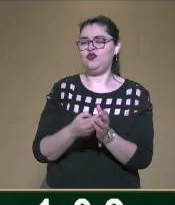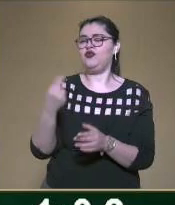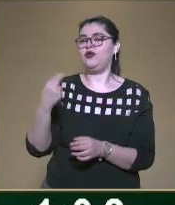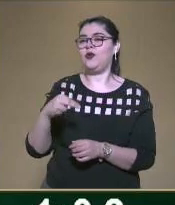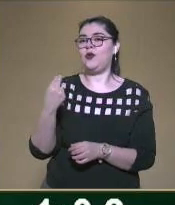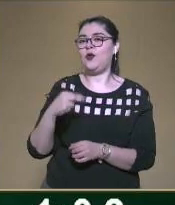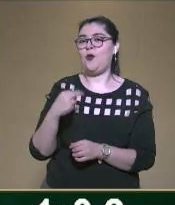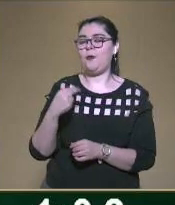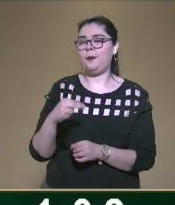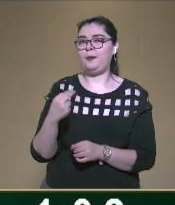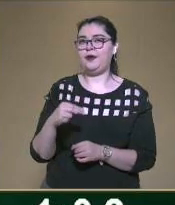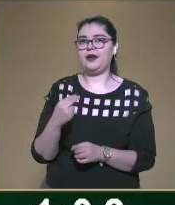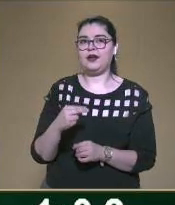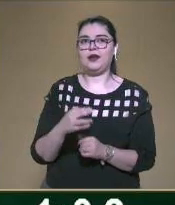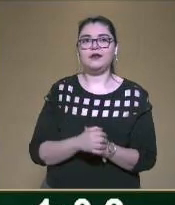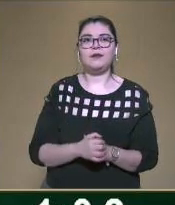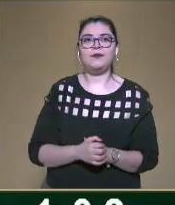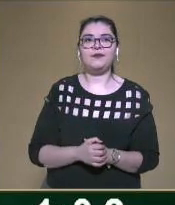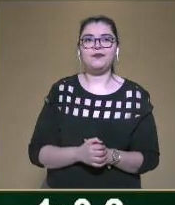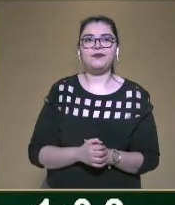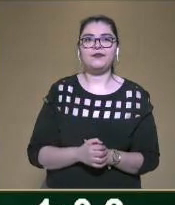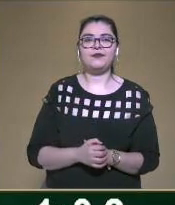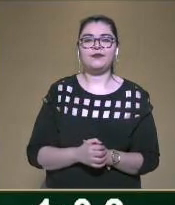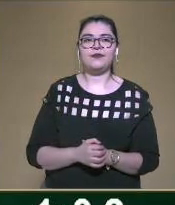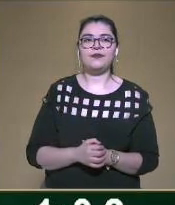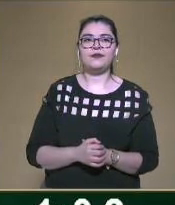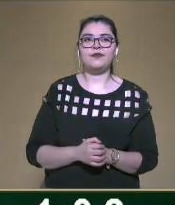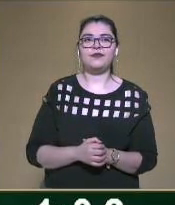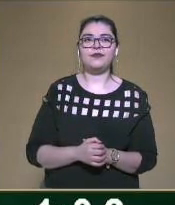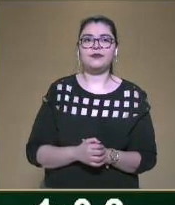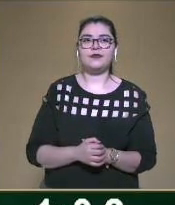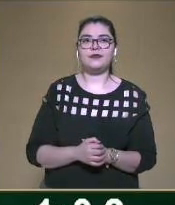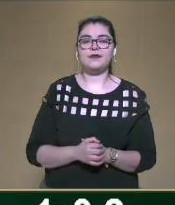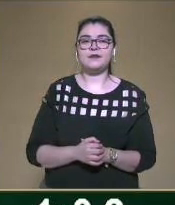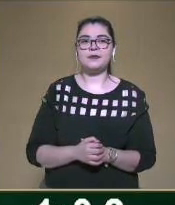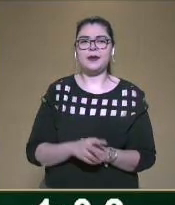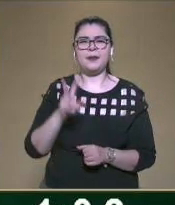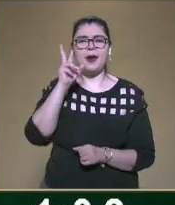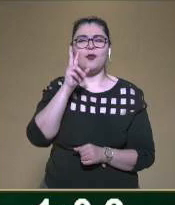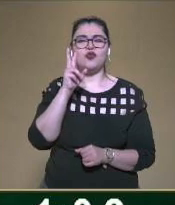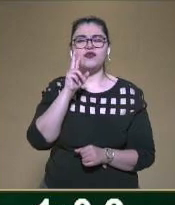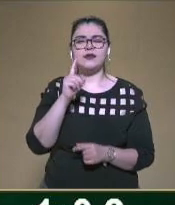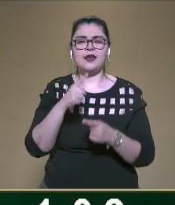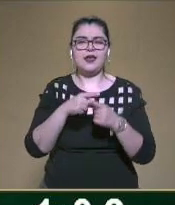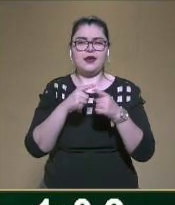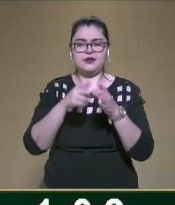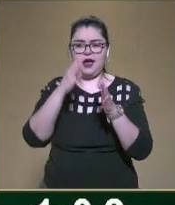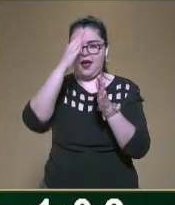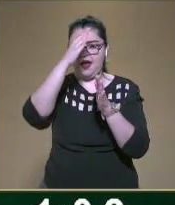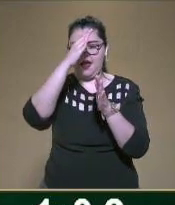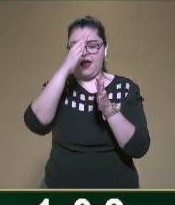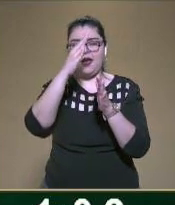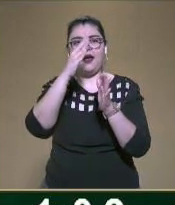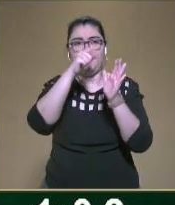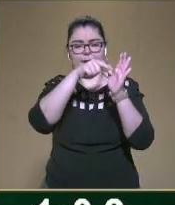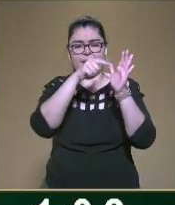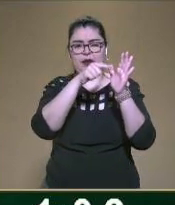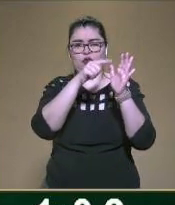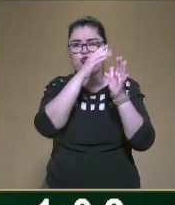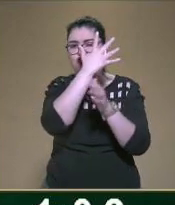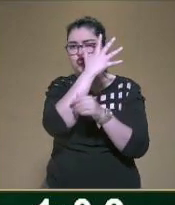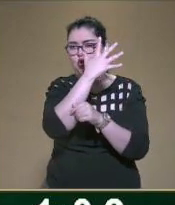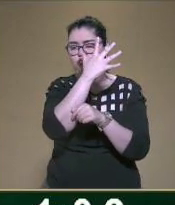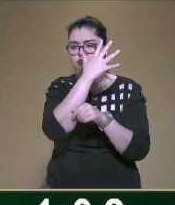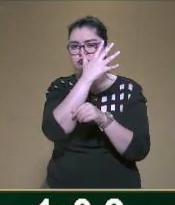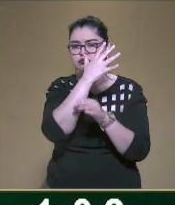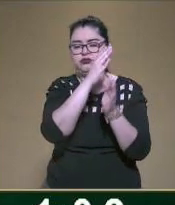de nuestro sistema solar. Por eso se llama así. ¿Quién es? Muy bien, está... El Sol. Y luego... Entonces,